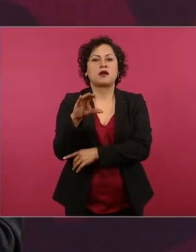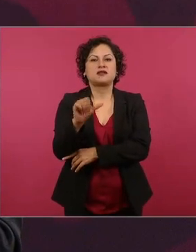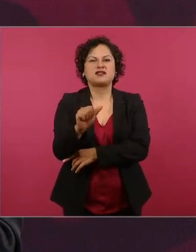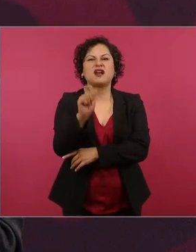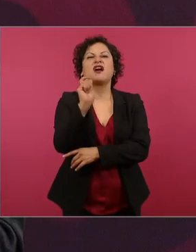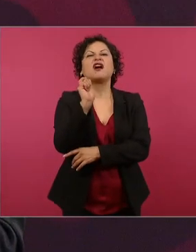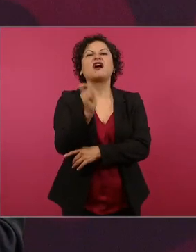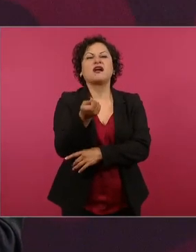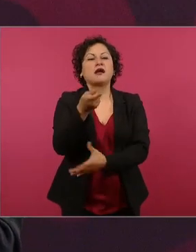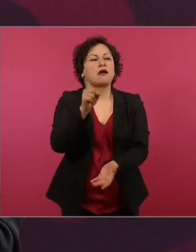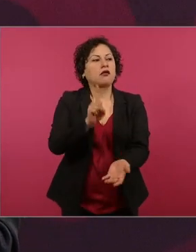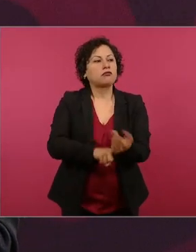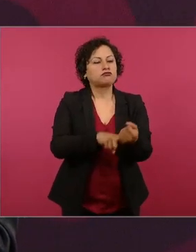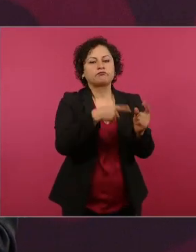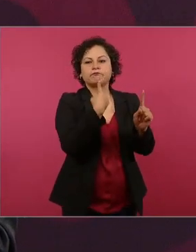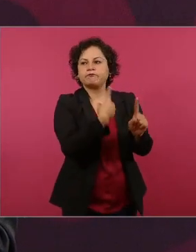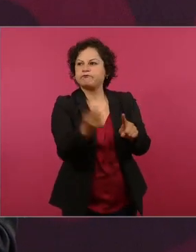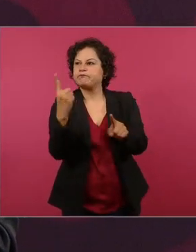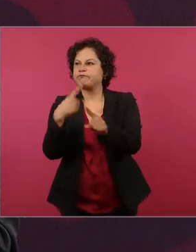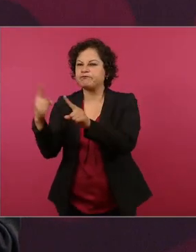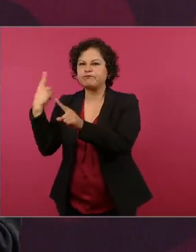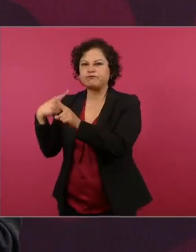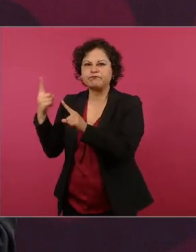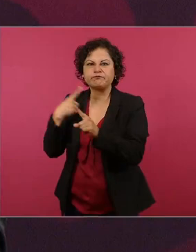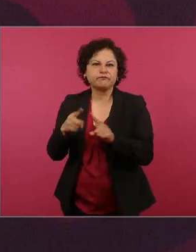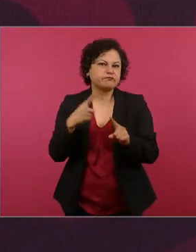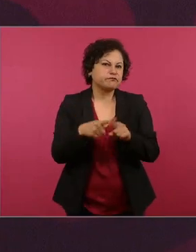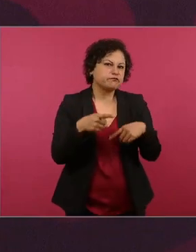No puede haber pensamiento único.